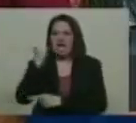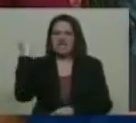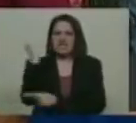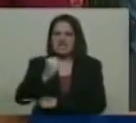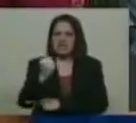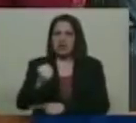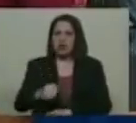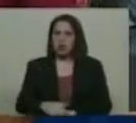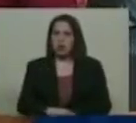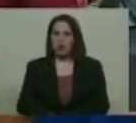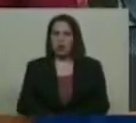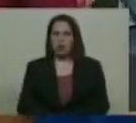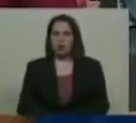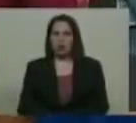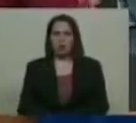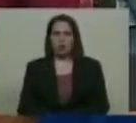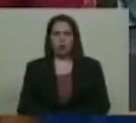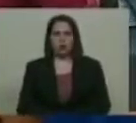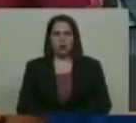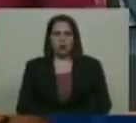asesinos.